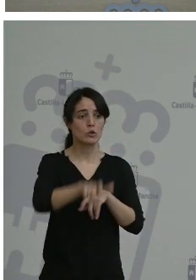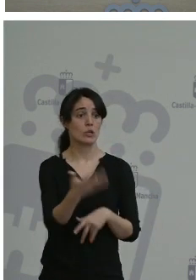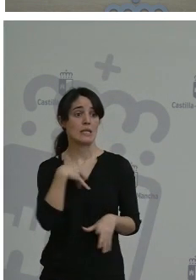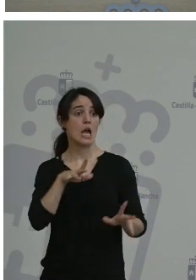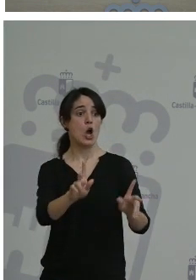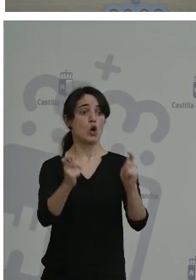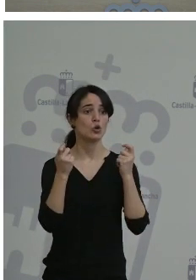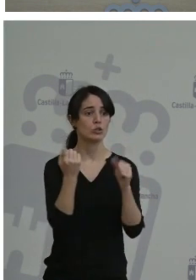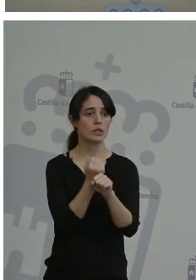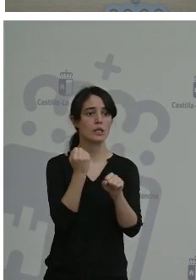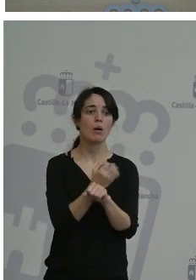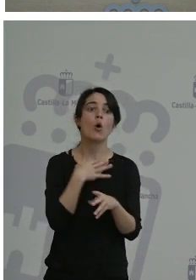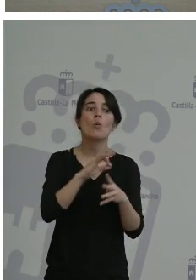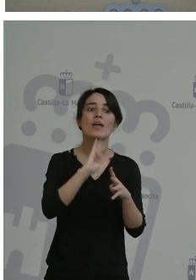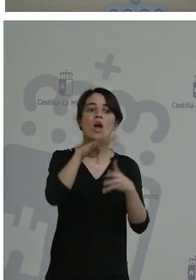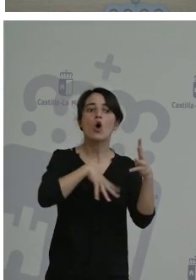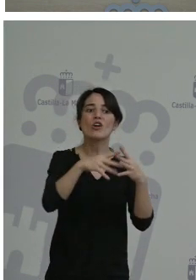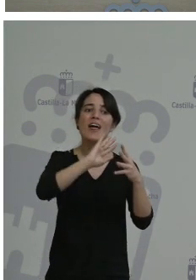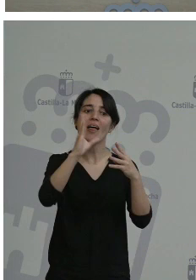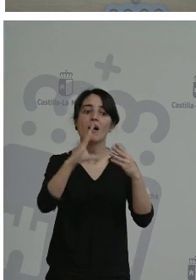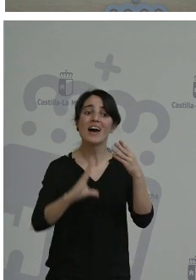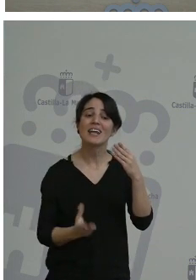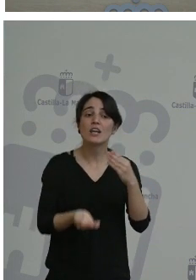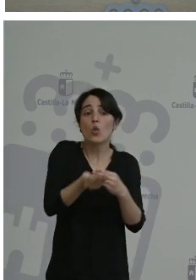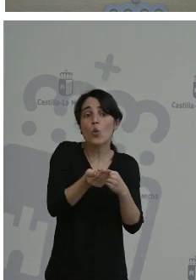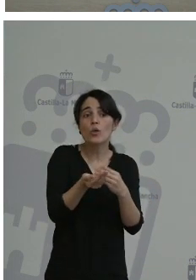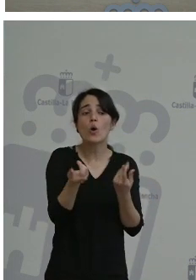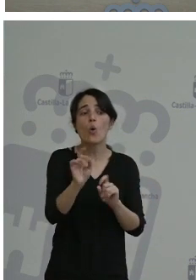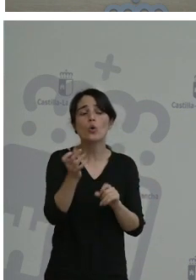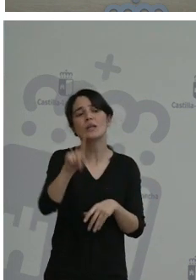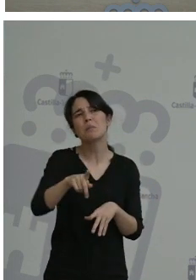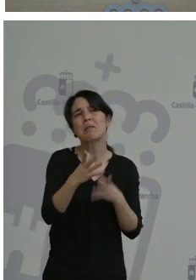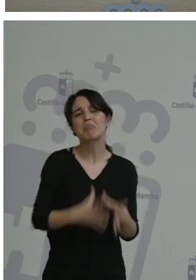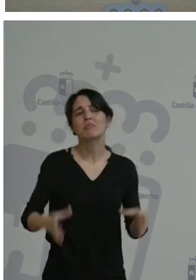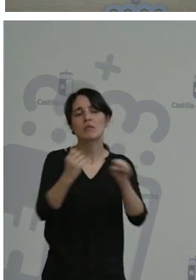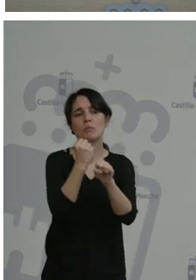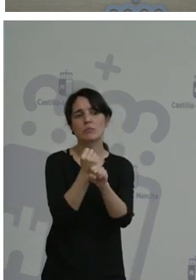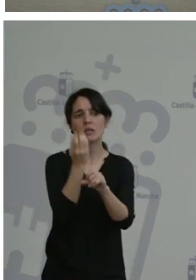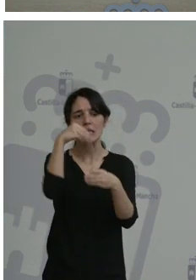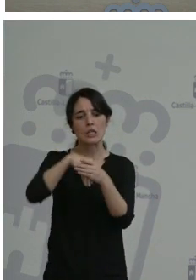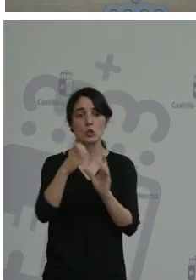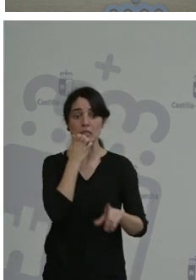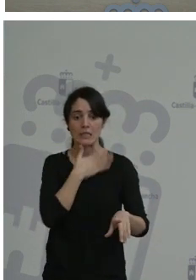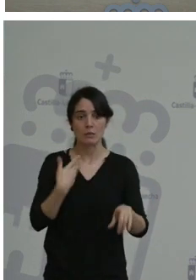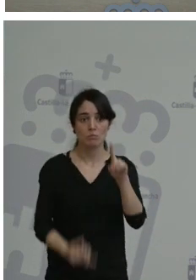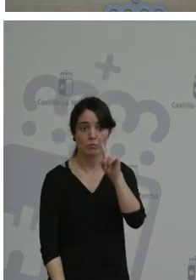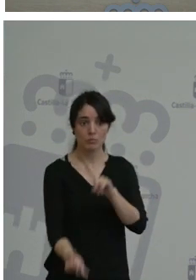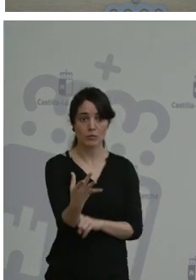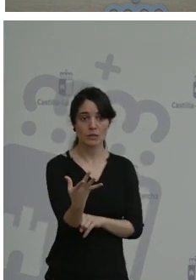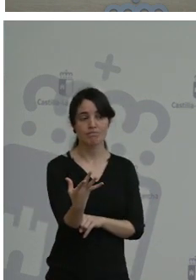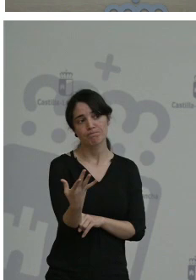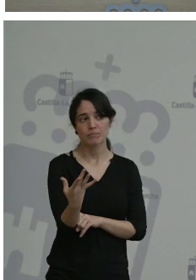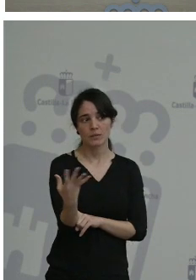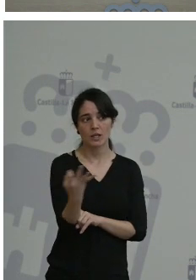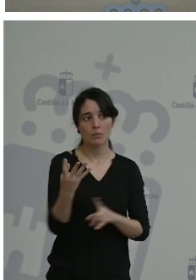posibles reducciones de jornada, ¿de acuerdo? O sobre todo también las bolsas de trabajo, cuando las vamos a generar, pues que evitar